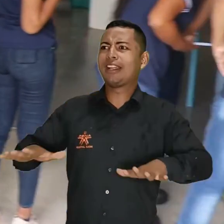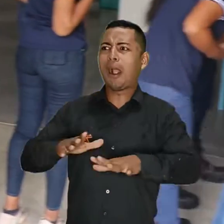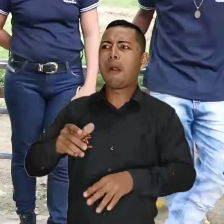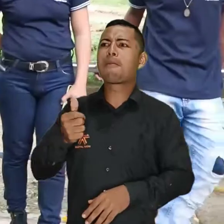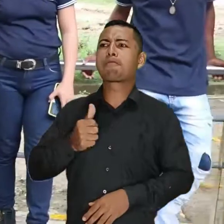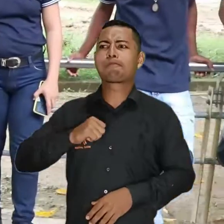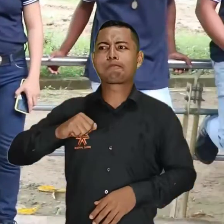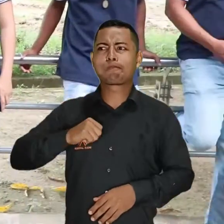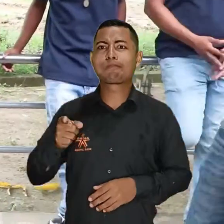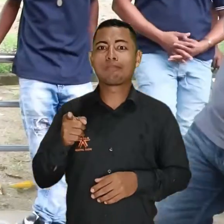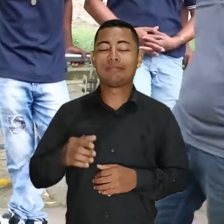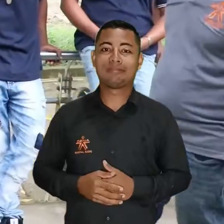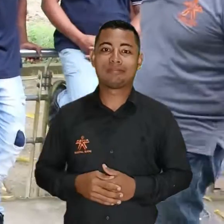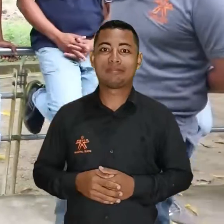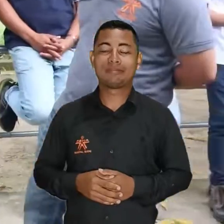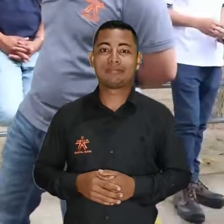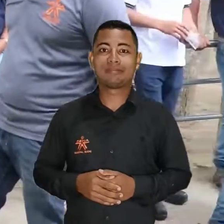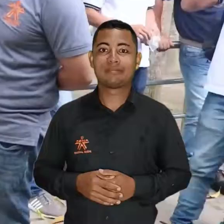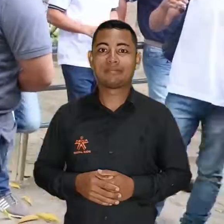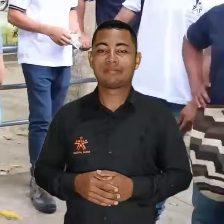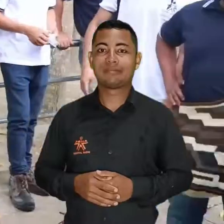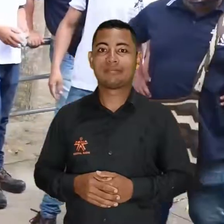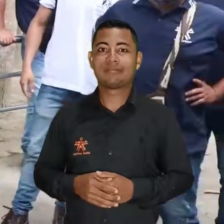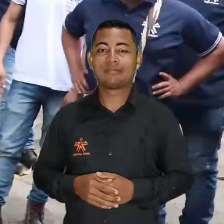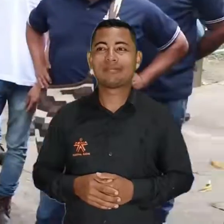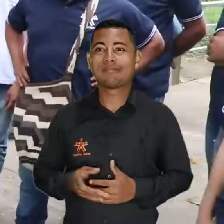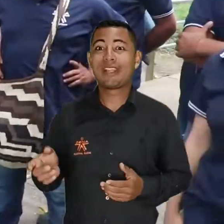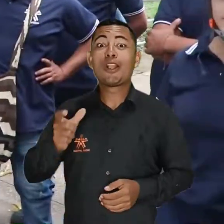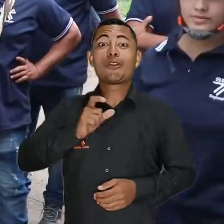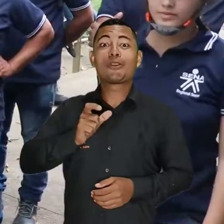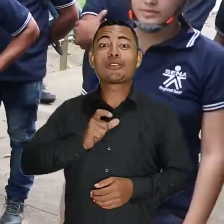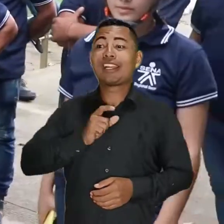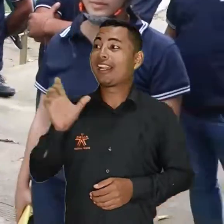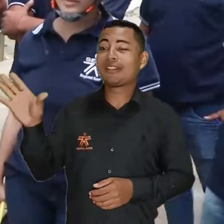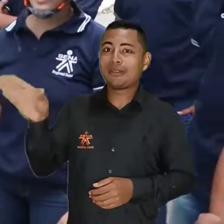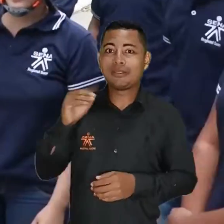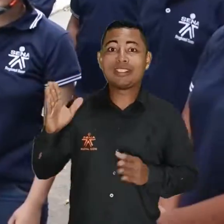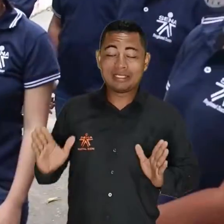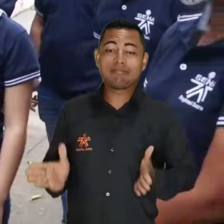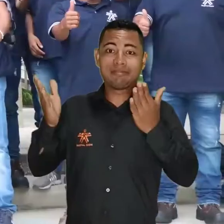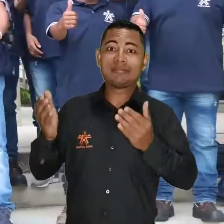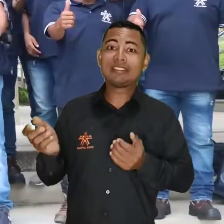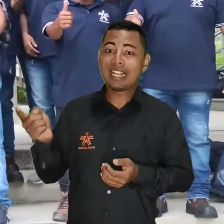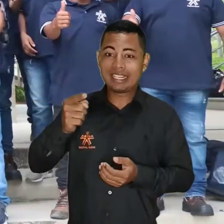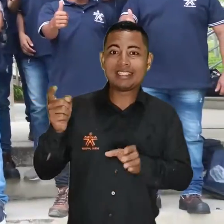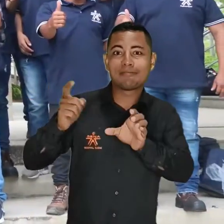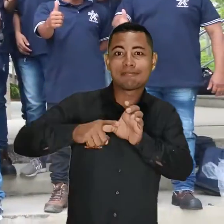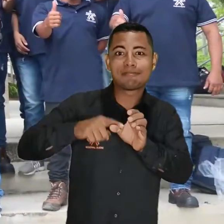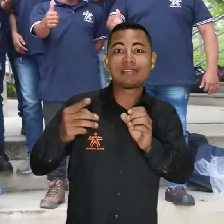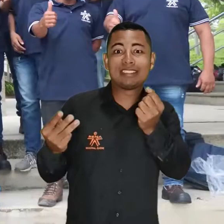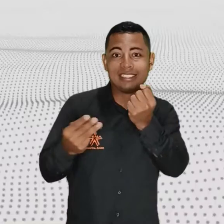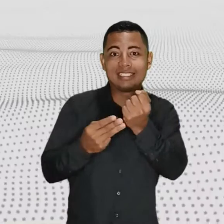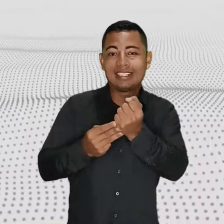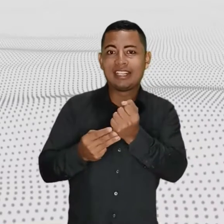todo lo que cuenta un aprendiz del SENA. Entonces quiero invitar a todos los corozaleros que se